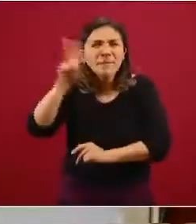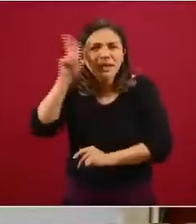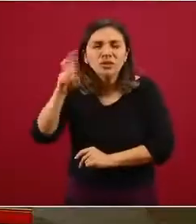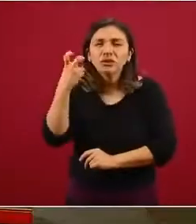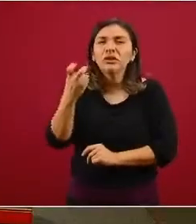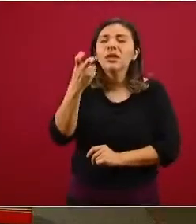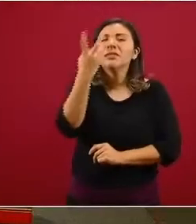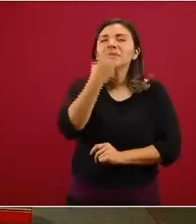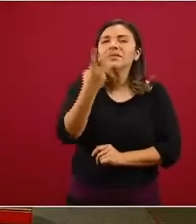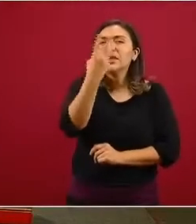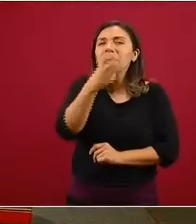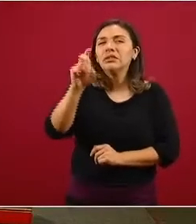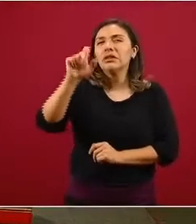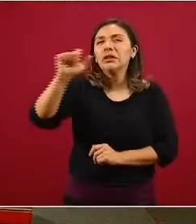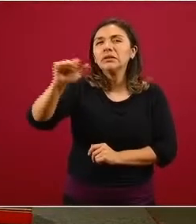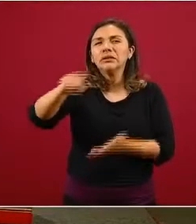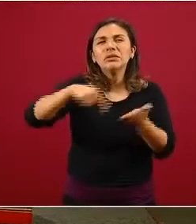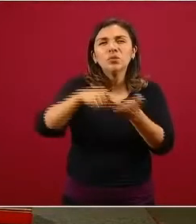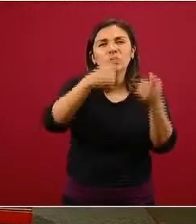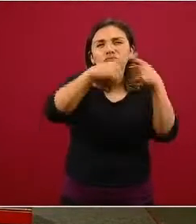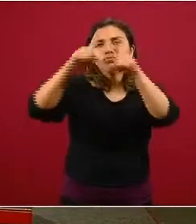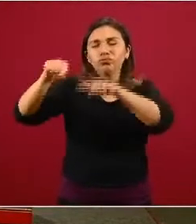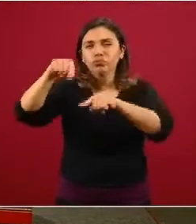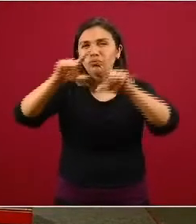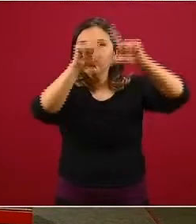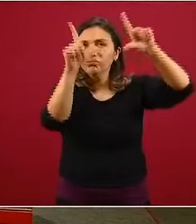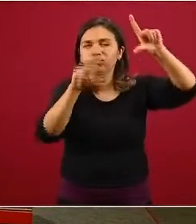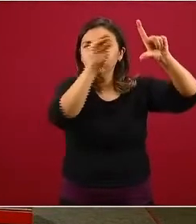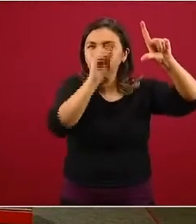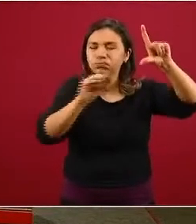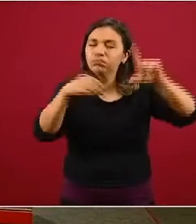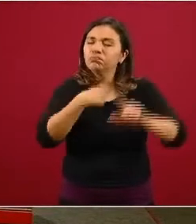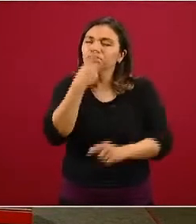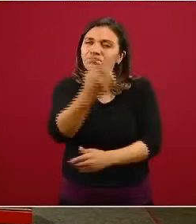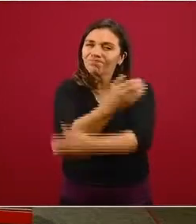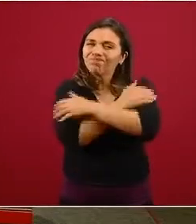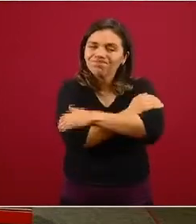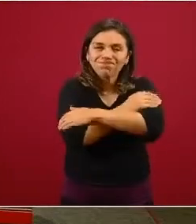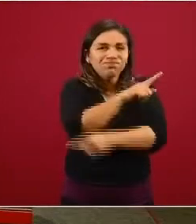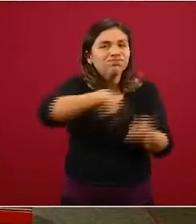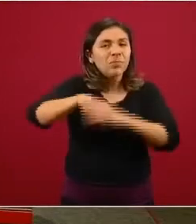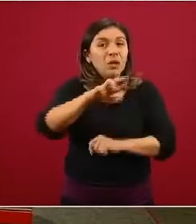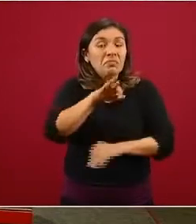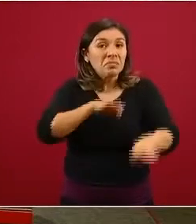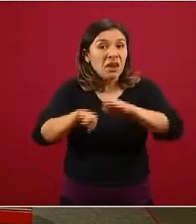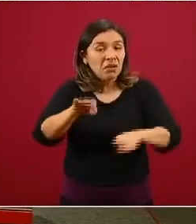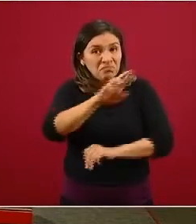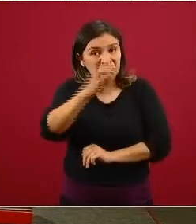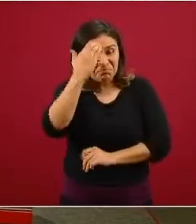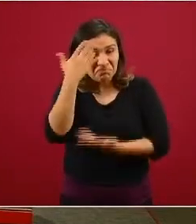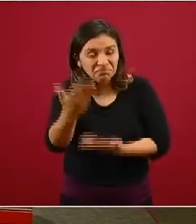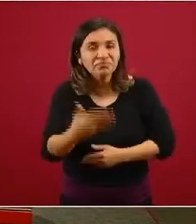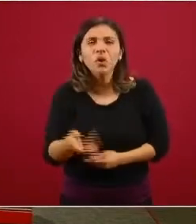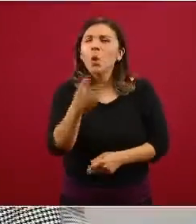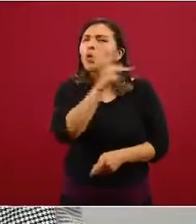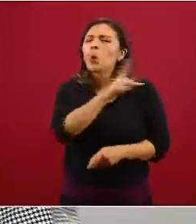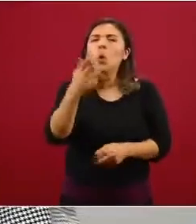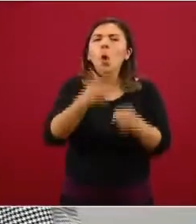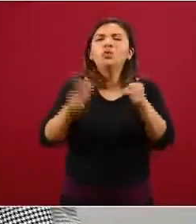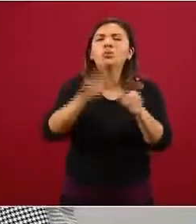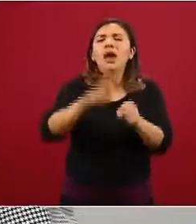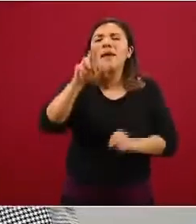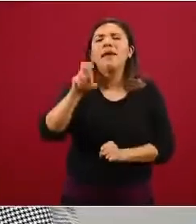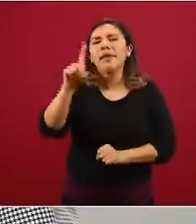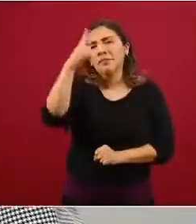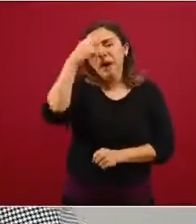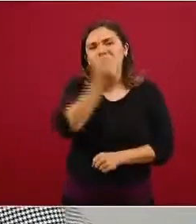336 unidades en toda la República, un muy fuerte abrazo y un reconocimiento a su trabajo, a todos los hospitales de la red de salud